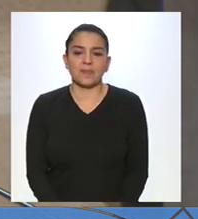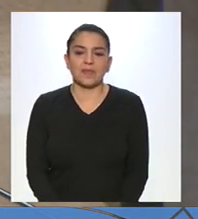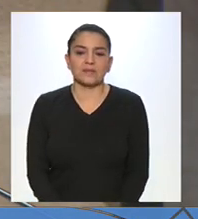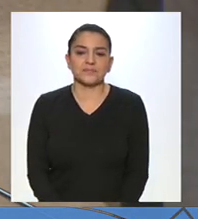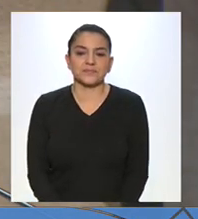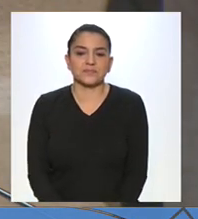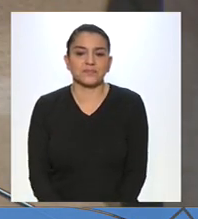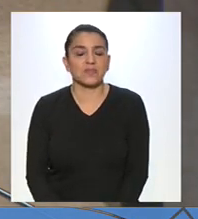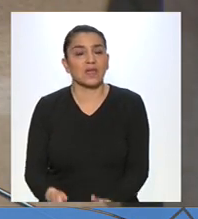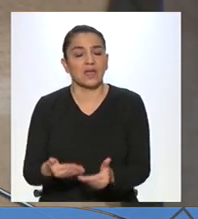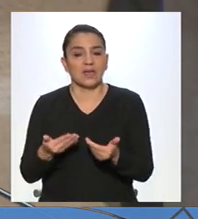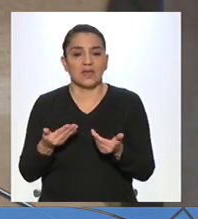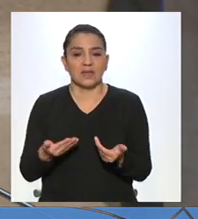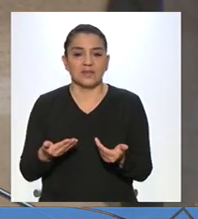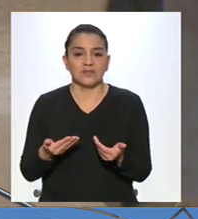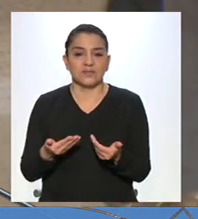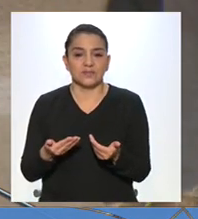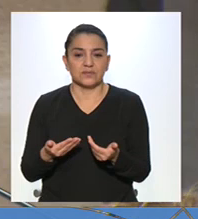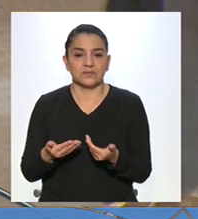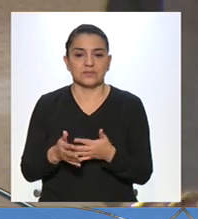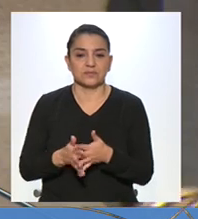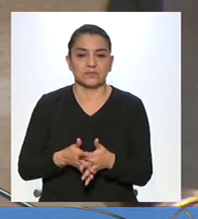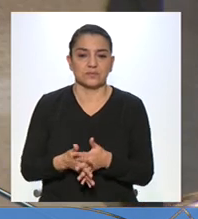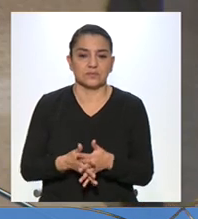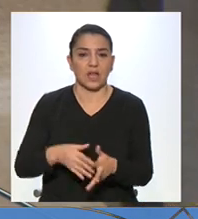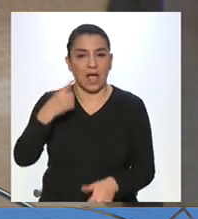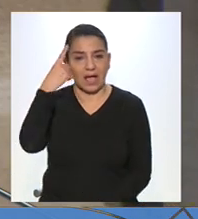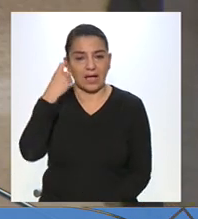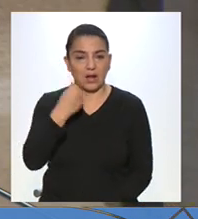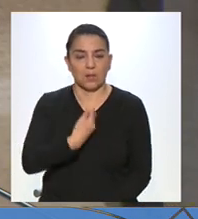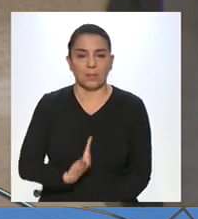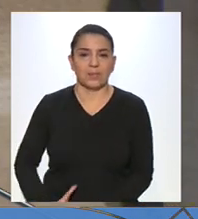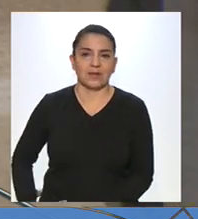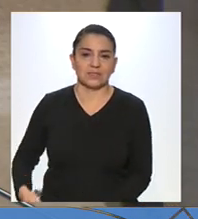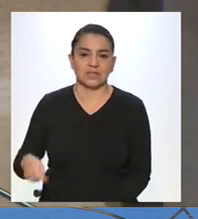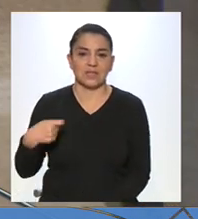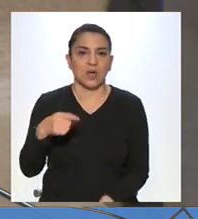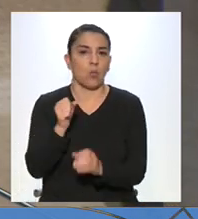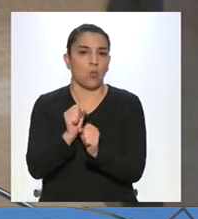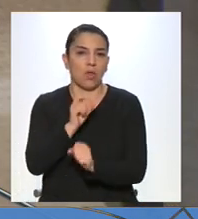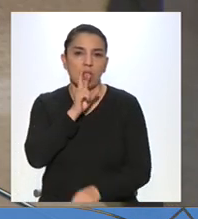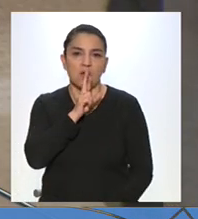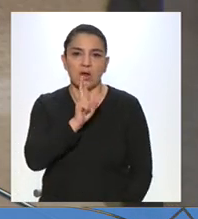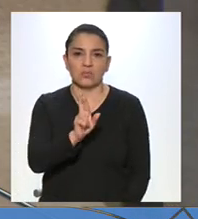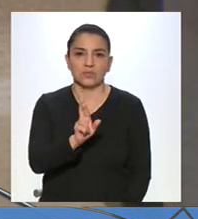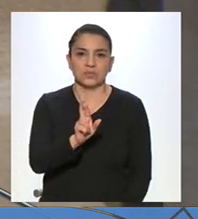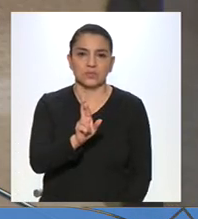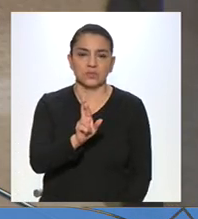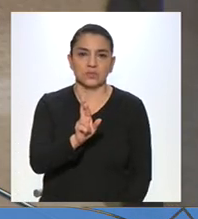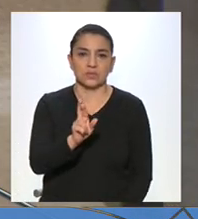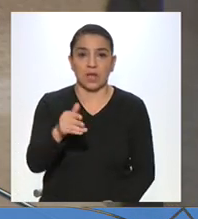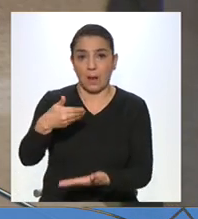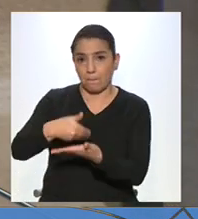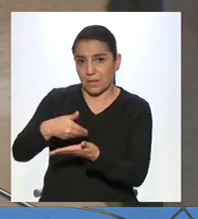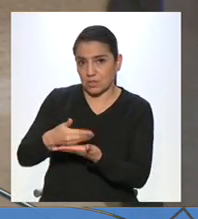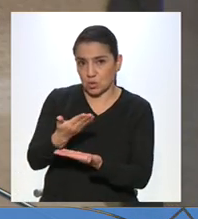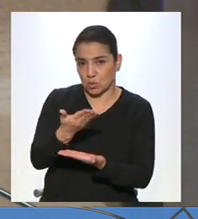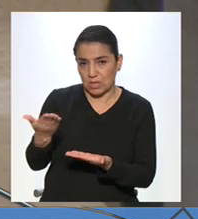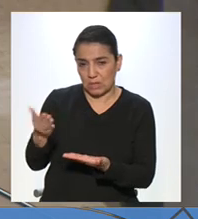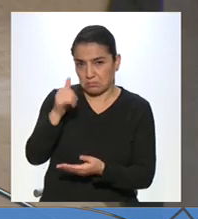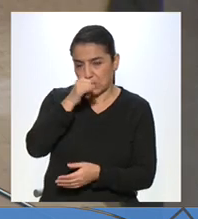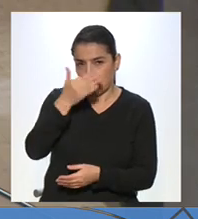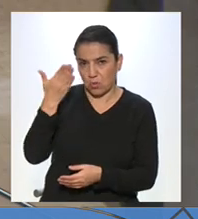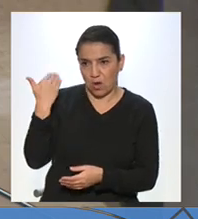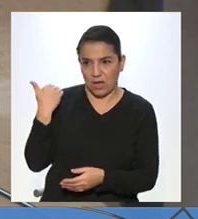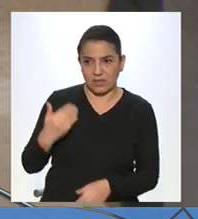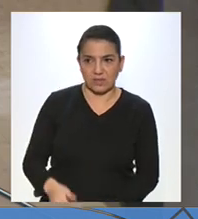Con esto entonces, con eso creo, Presidenta, que puedo responder a la petición que usted nos hizo hace tiempo y que me parece